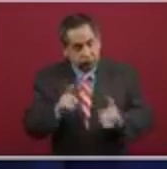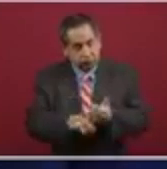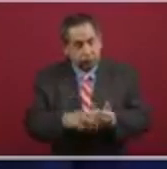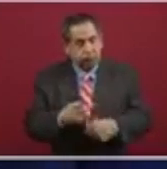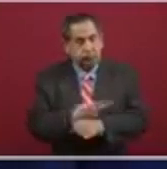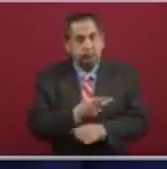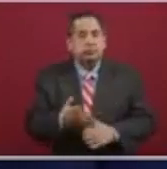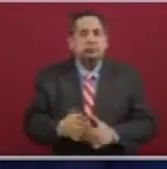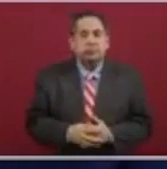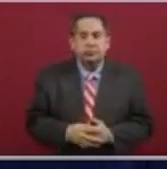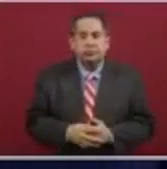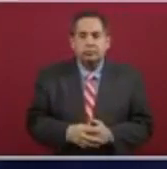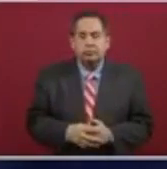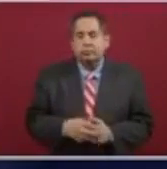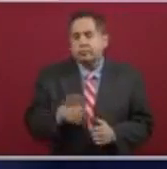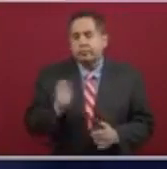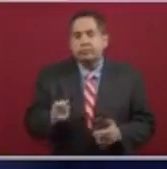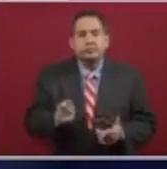que no haya